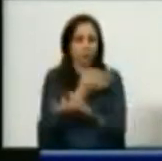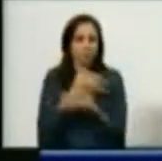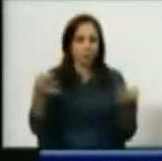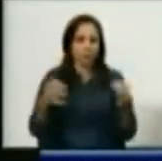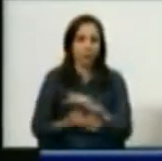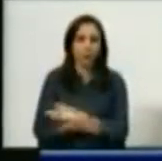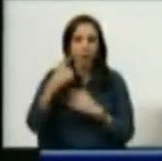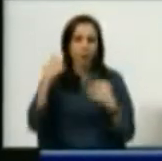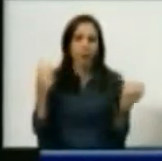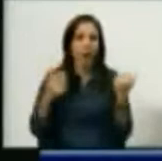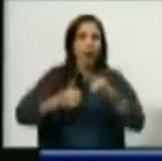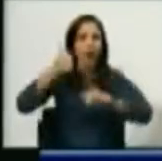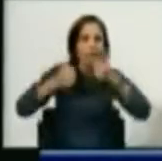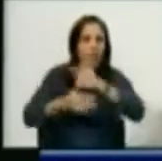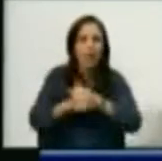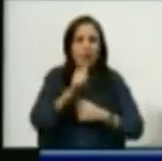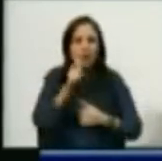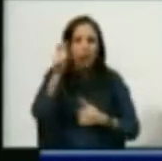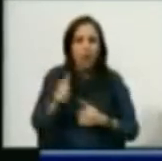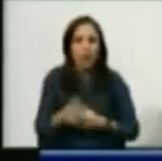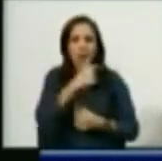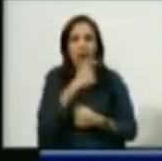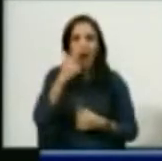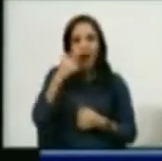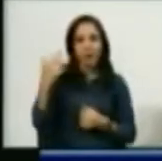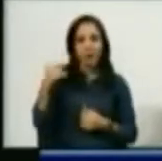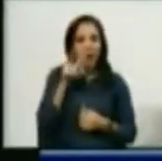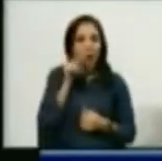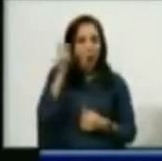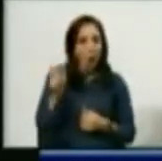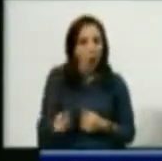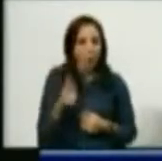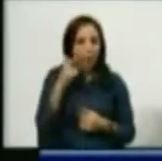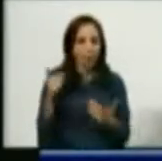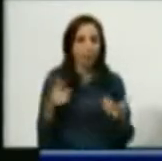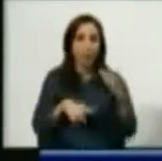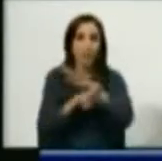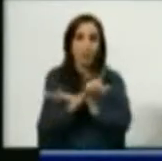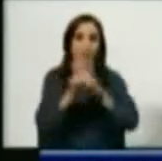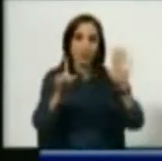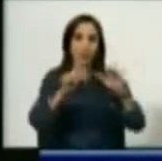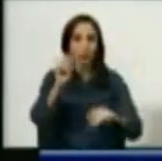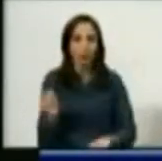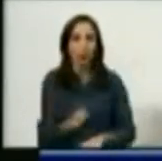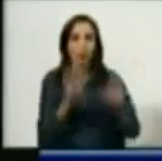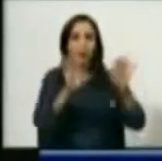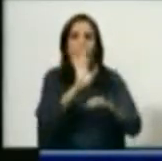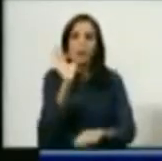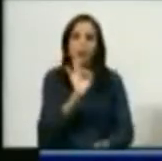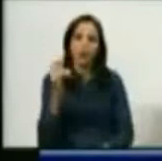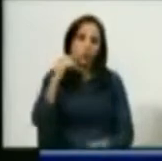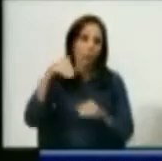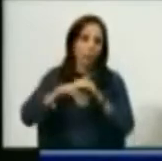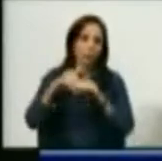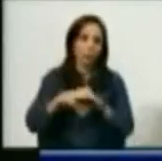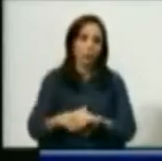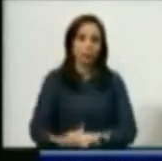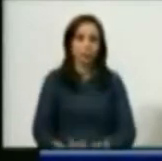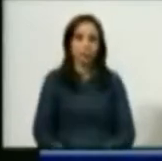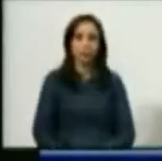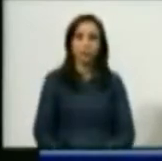sobre el candidato opositor Manuel Rosales con el treinta y seis coma nueve por ciento de los votos